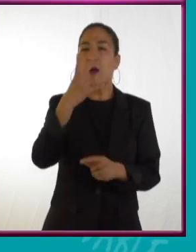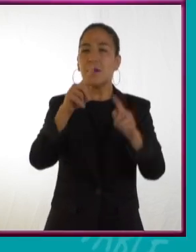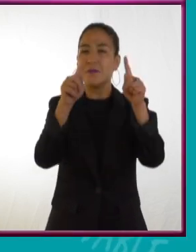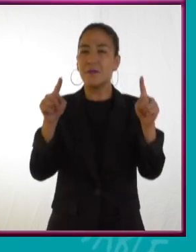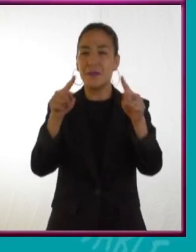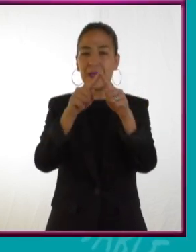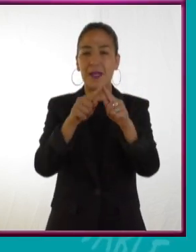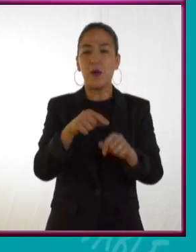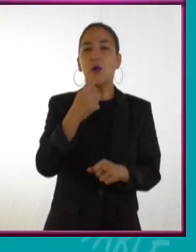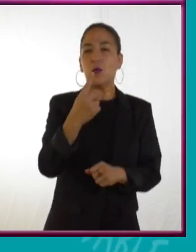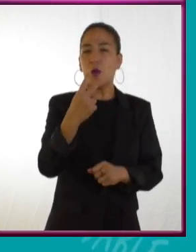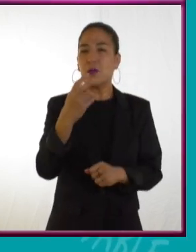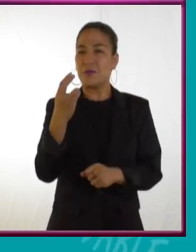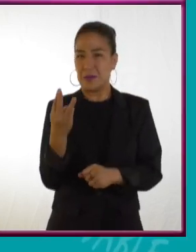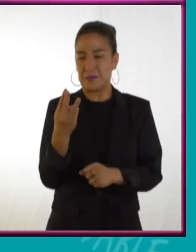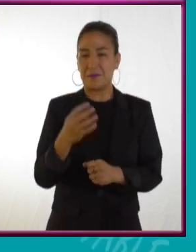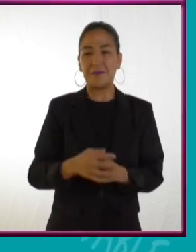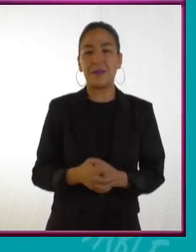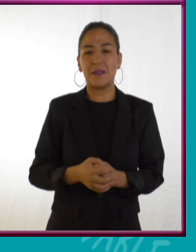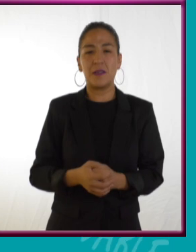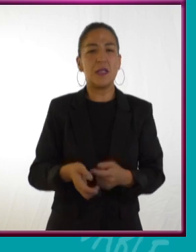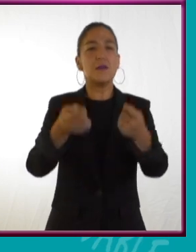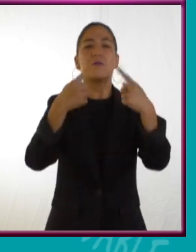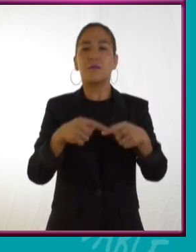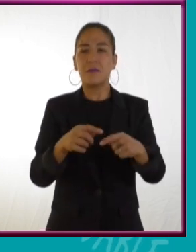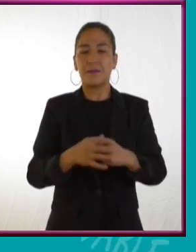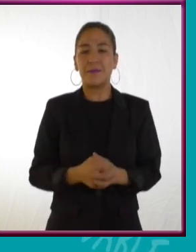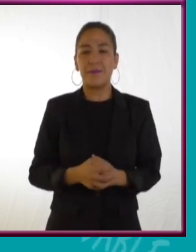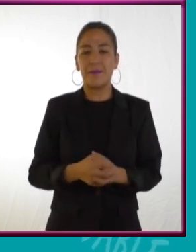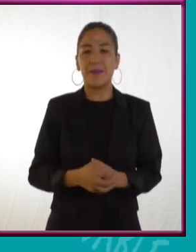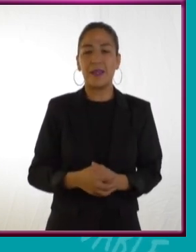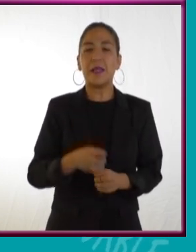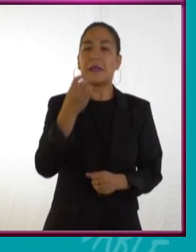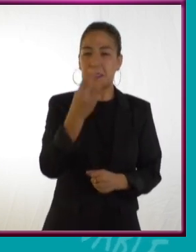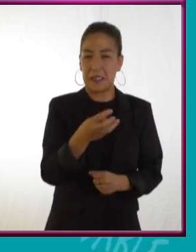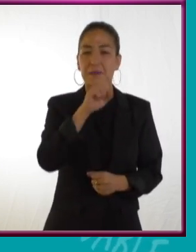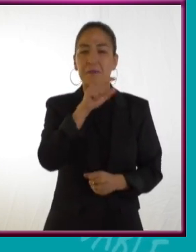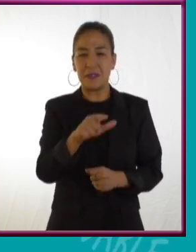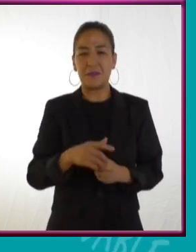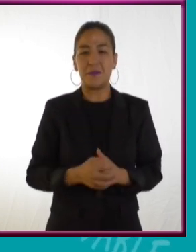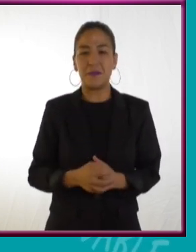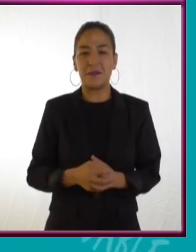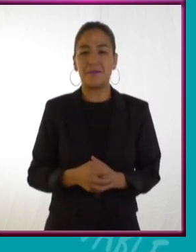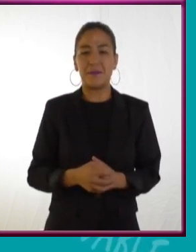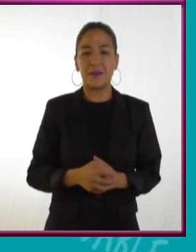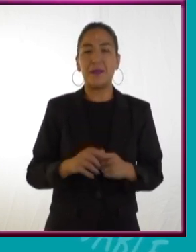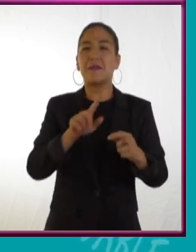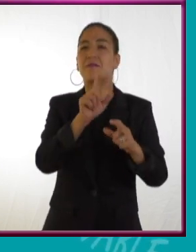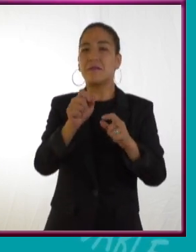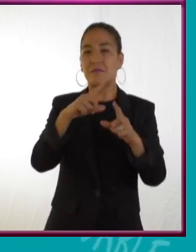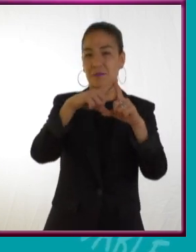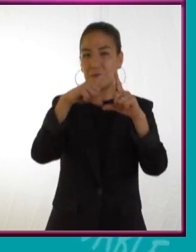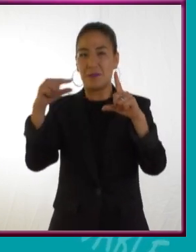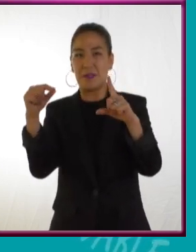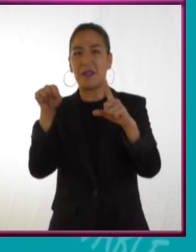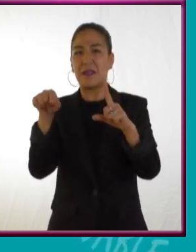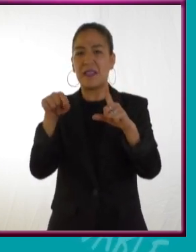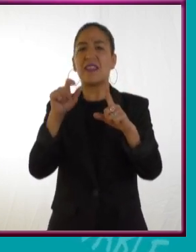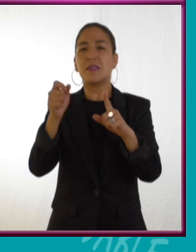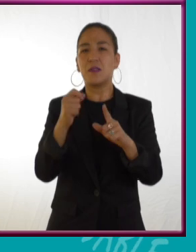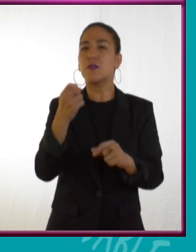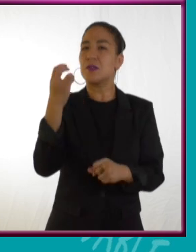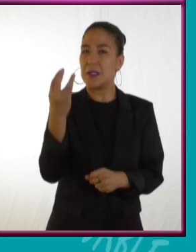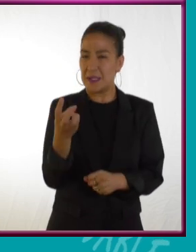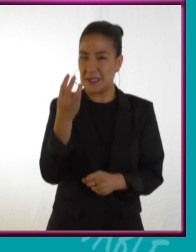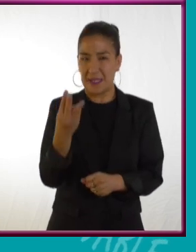1, 2 y 3, ¿no? Acá a este llegan 3 también. 1, 2 y 3.